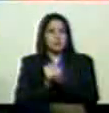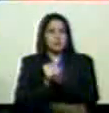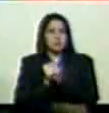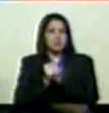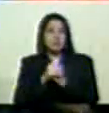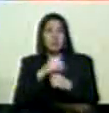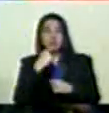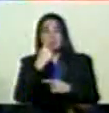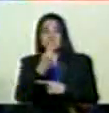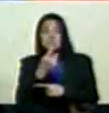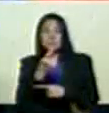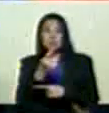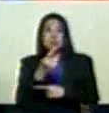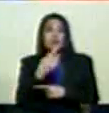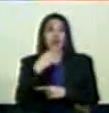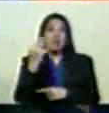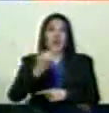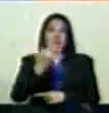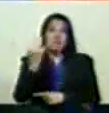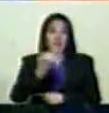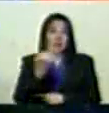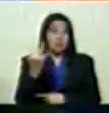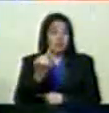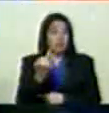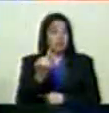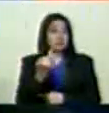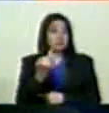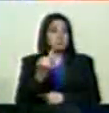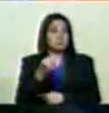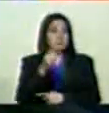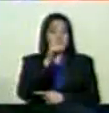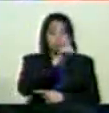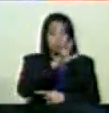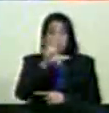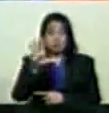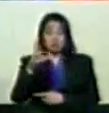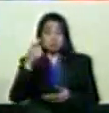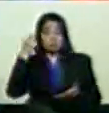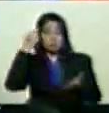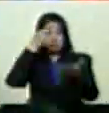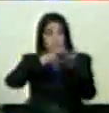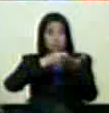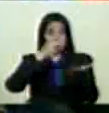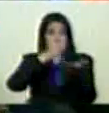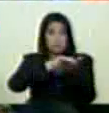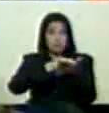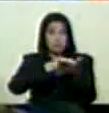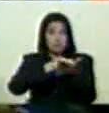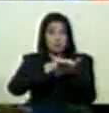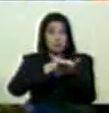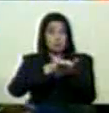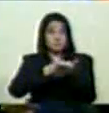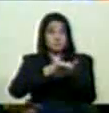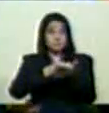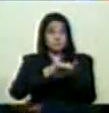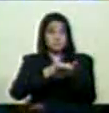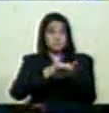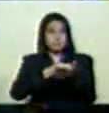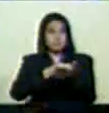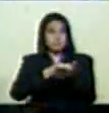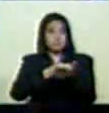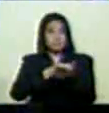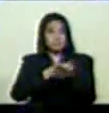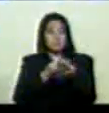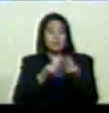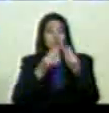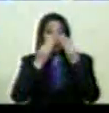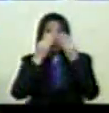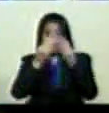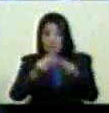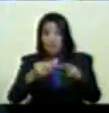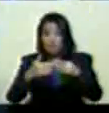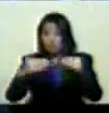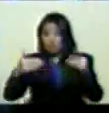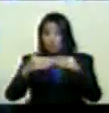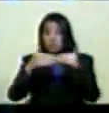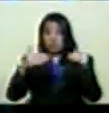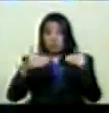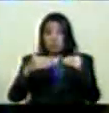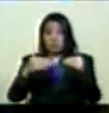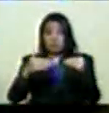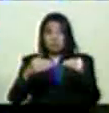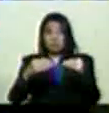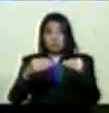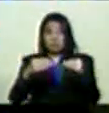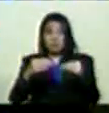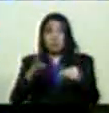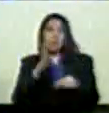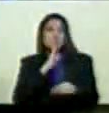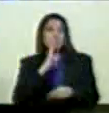La subasta número 15, después de haber sido adjudicada, de haber sido entregado las divisas al